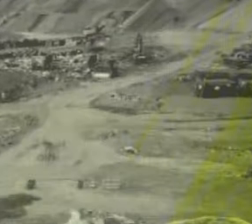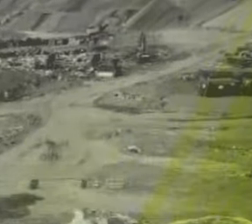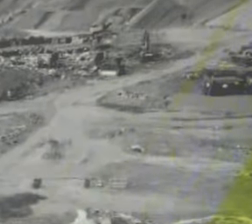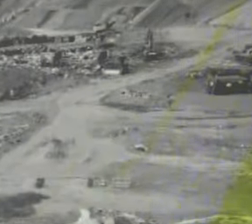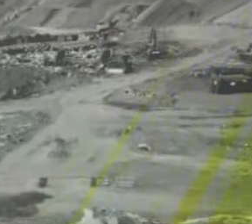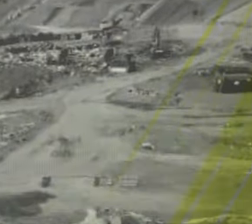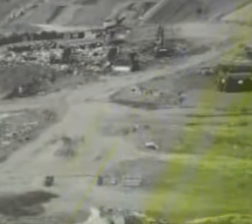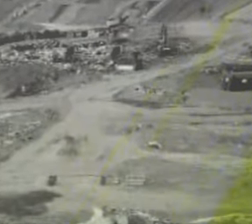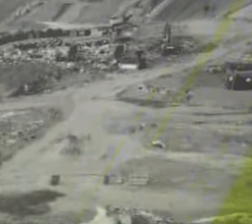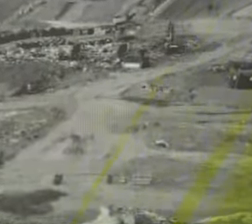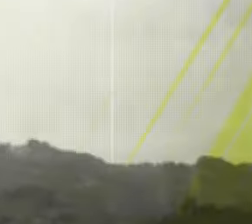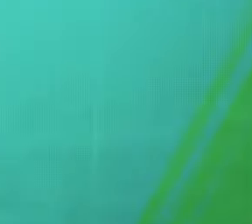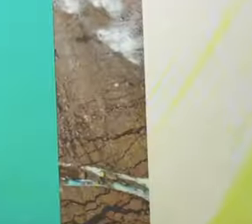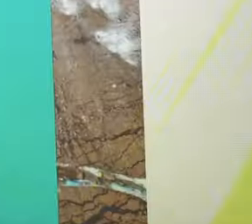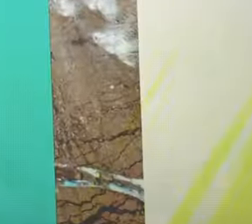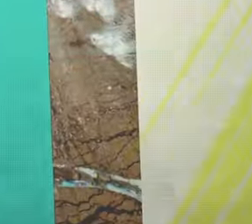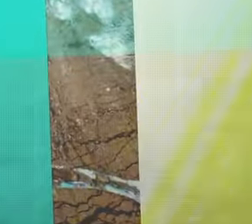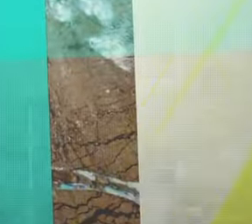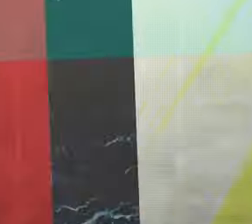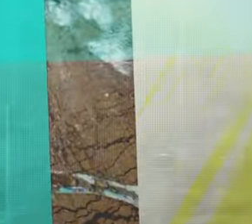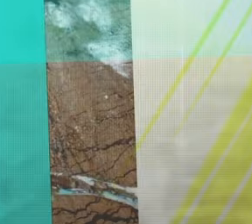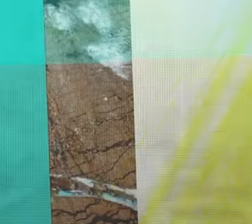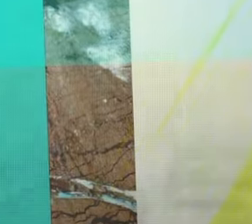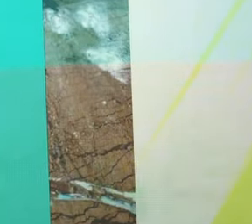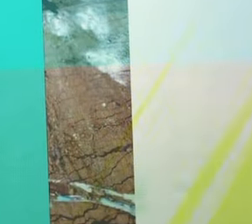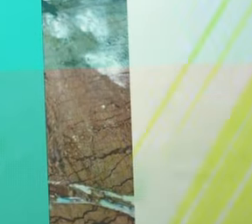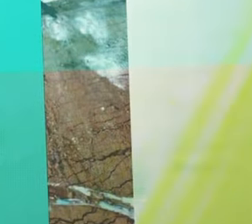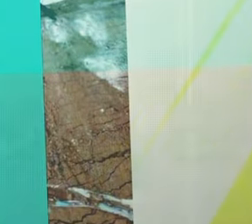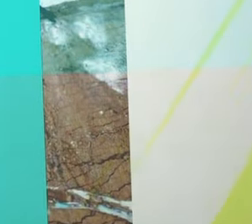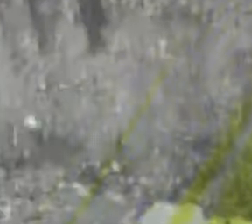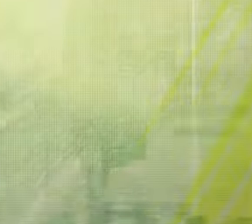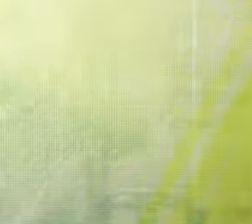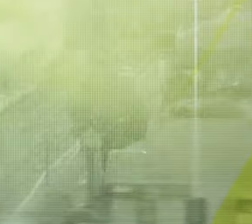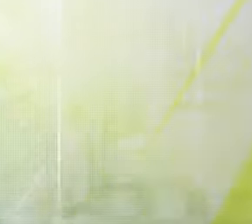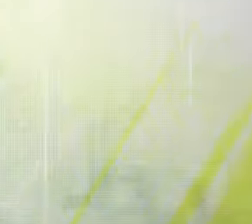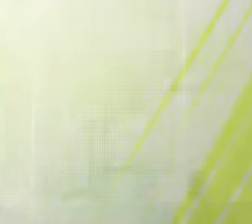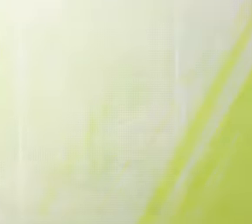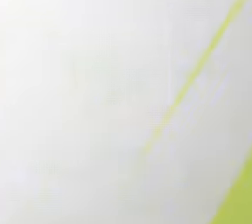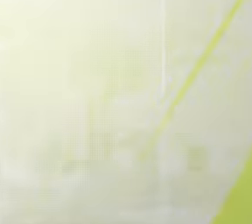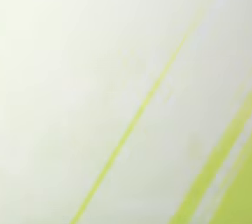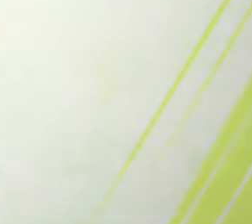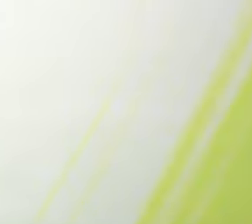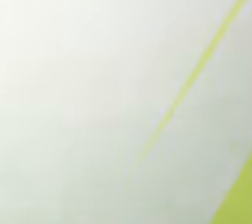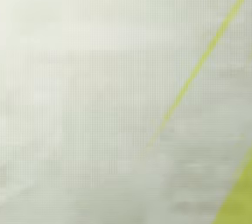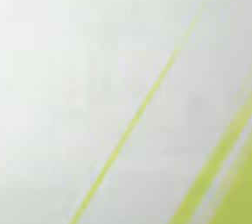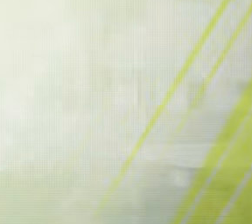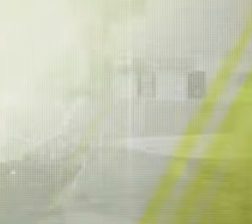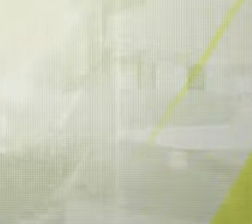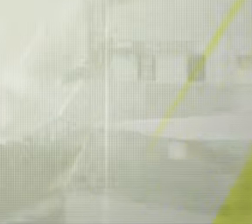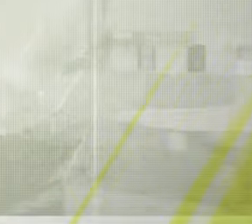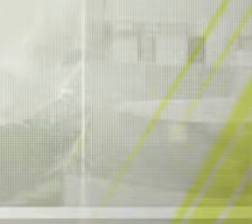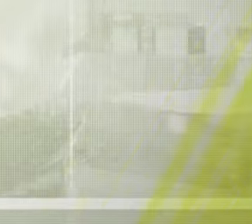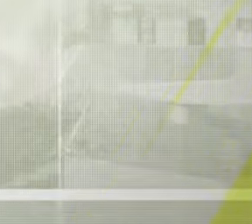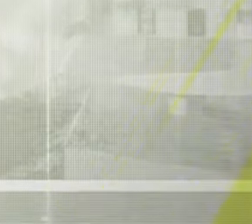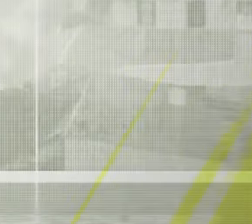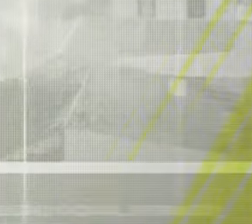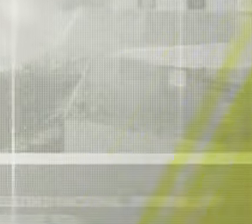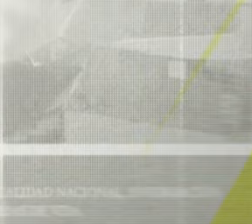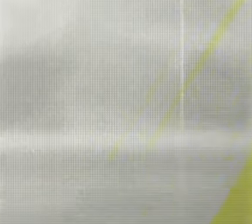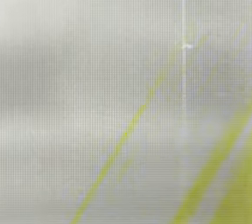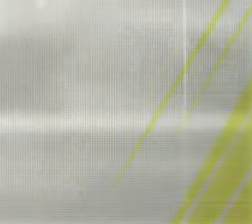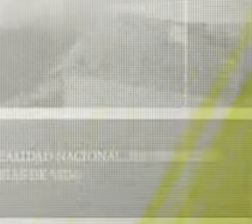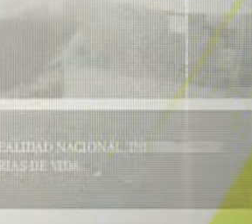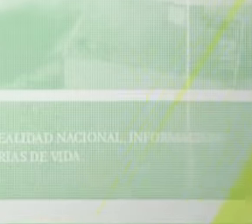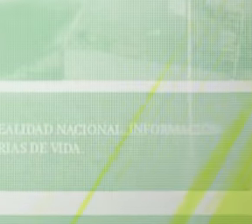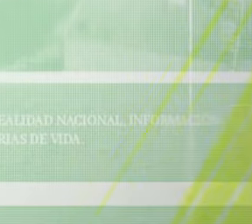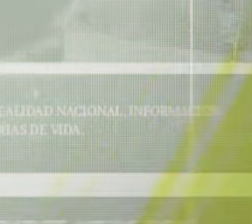más hicimos hicimos también un conteo del flujo vehicular particularmente de los camiones que transitan por